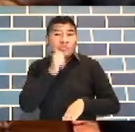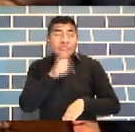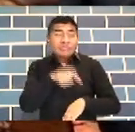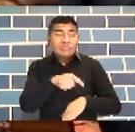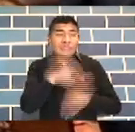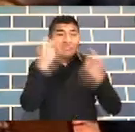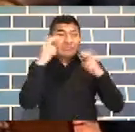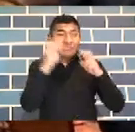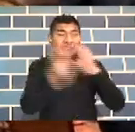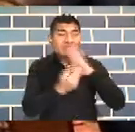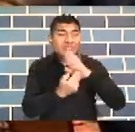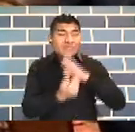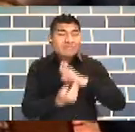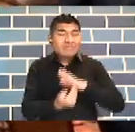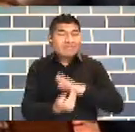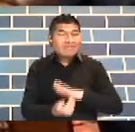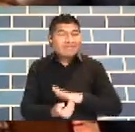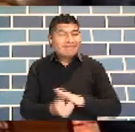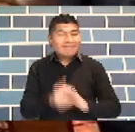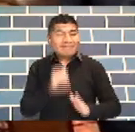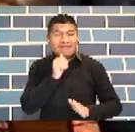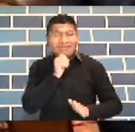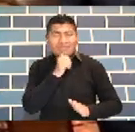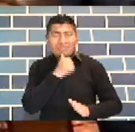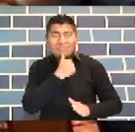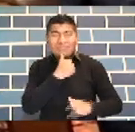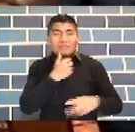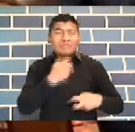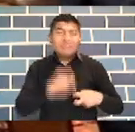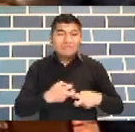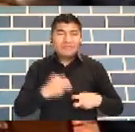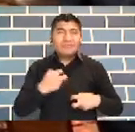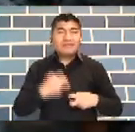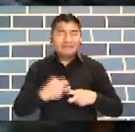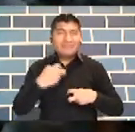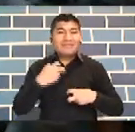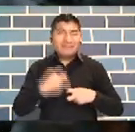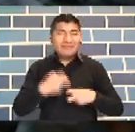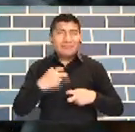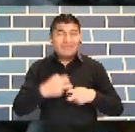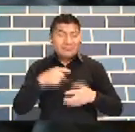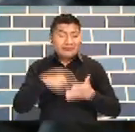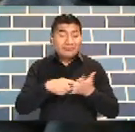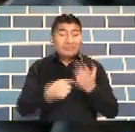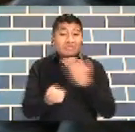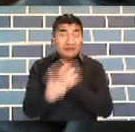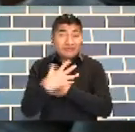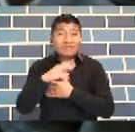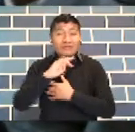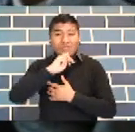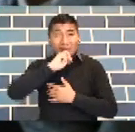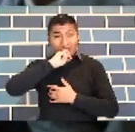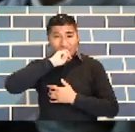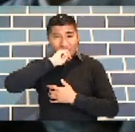se vuelven doblemente dolorosas y difíciles. Esto nos dice el Papa Francisco.